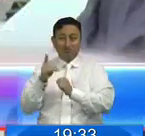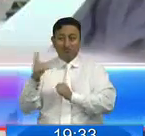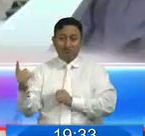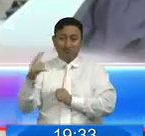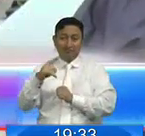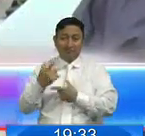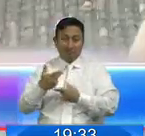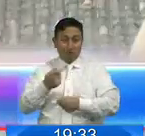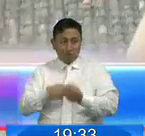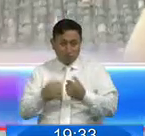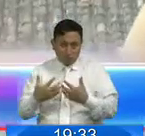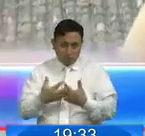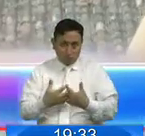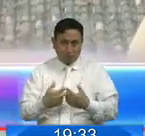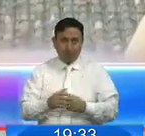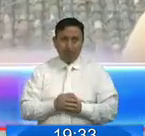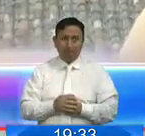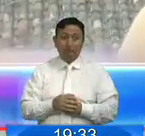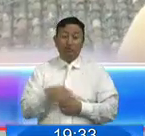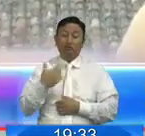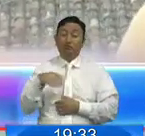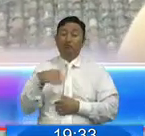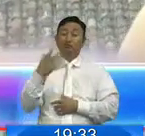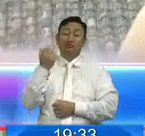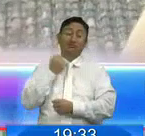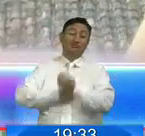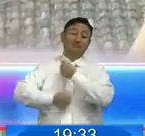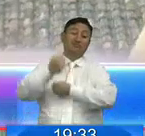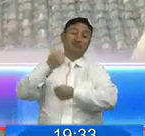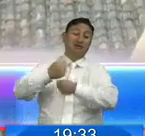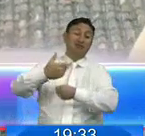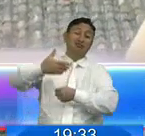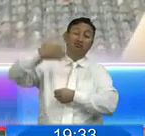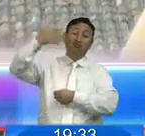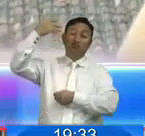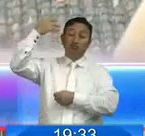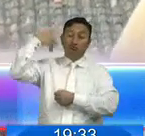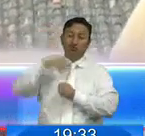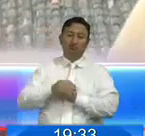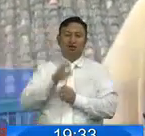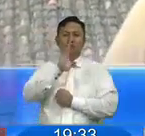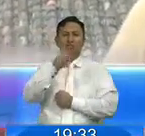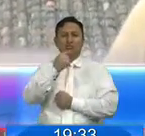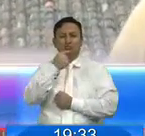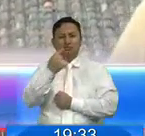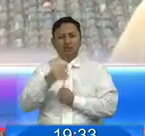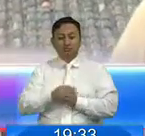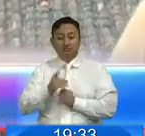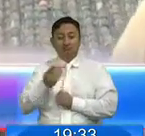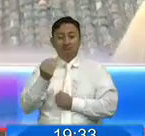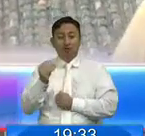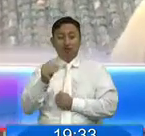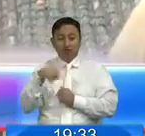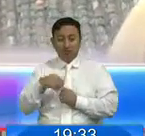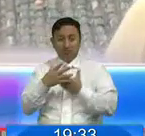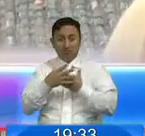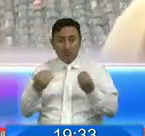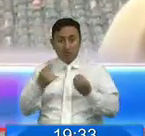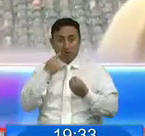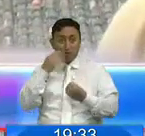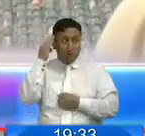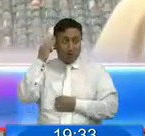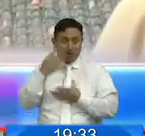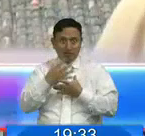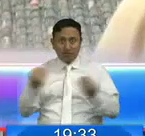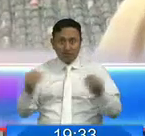sus ilícitos. Eso es de años, sino que nunca ha salido a la luz. Se han desaparecido jóvenes enteros, hombres y